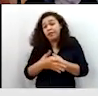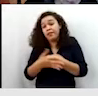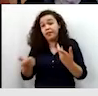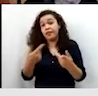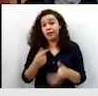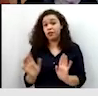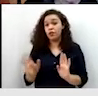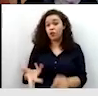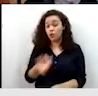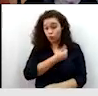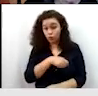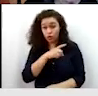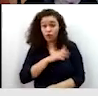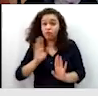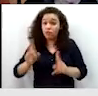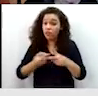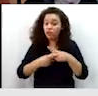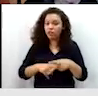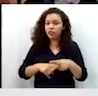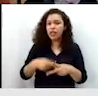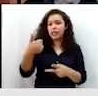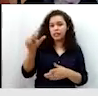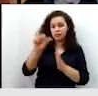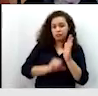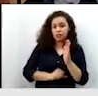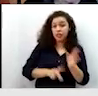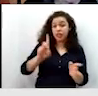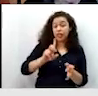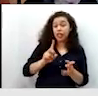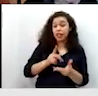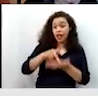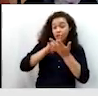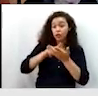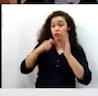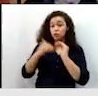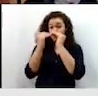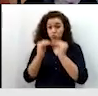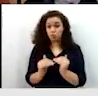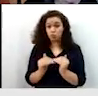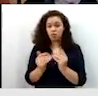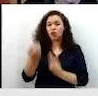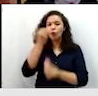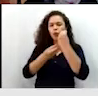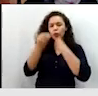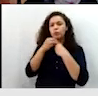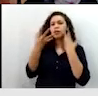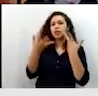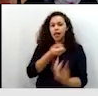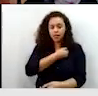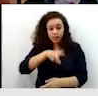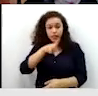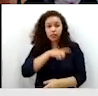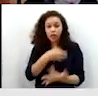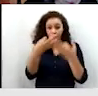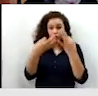sano y pues prácticamente en menos de 6 meses ya bajé más de 30 kilos con una alimentación sana,